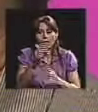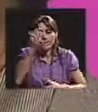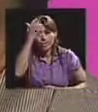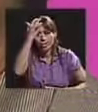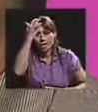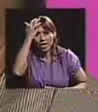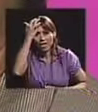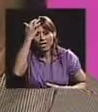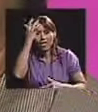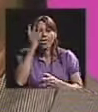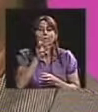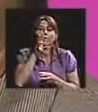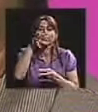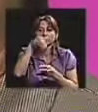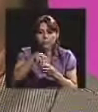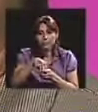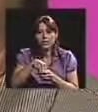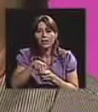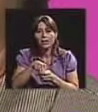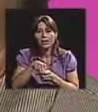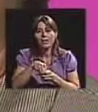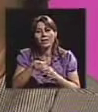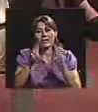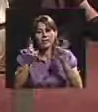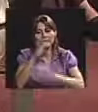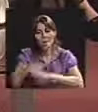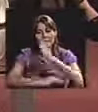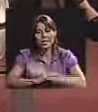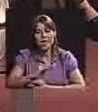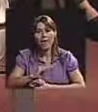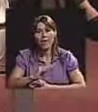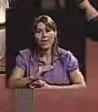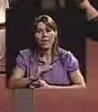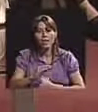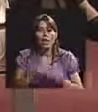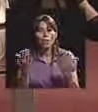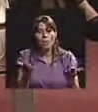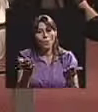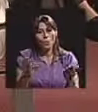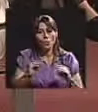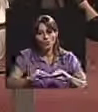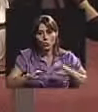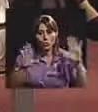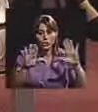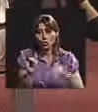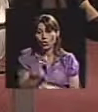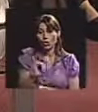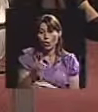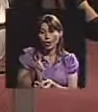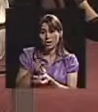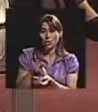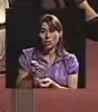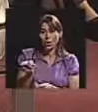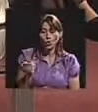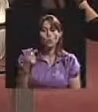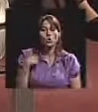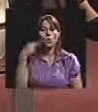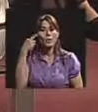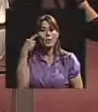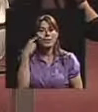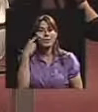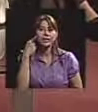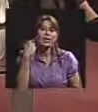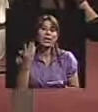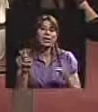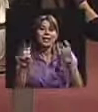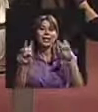ser dentro de la lista de discapacidad. Por supuesto, al igual que el doctor, yo pienso que hay muchísimo que hablar